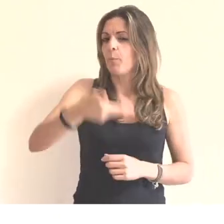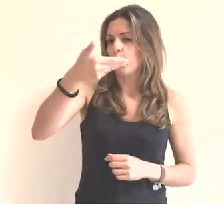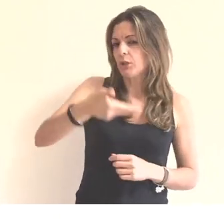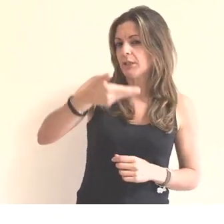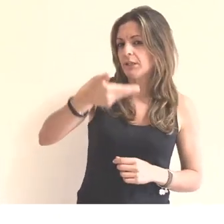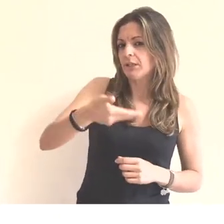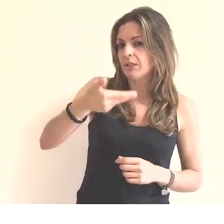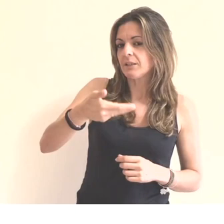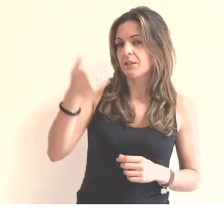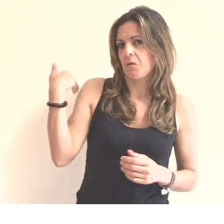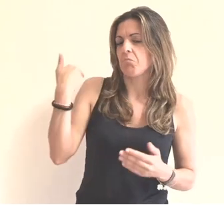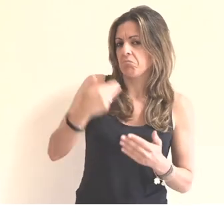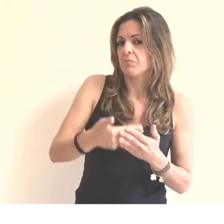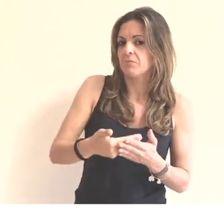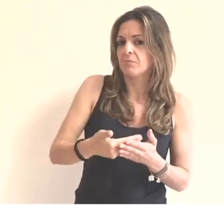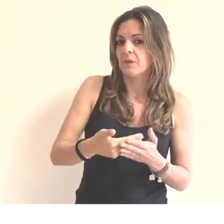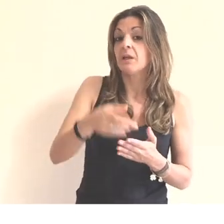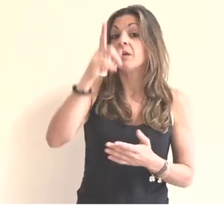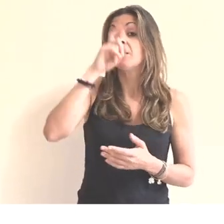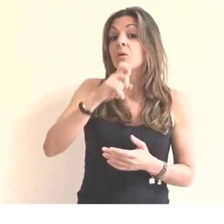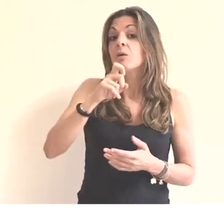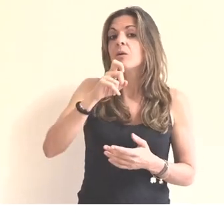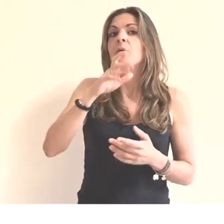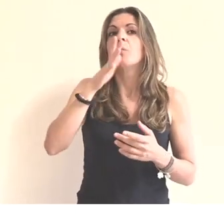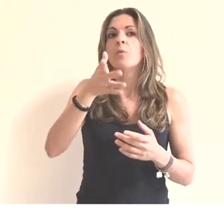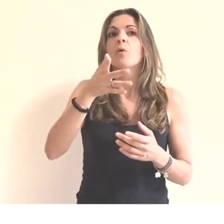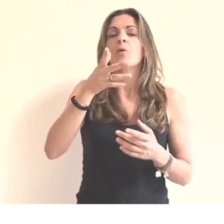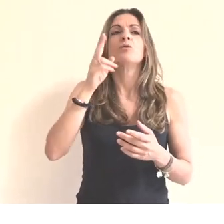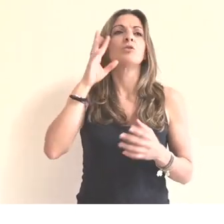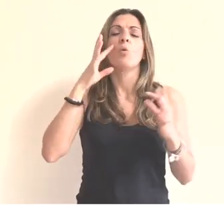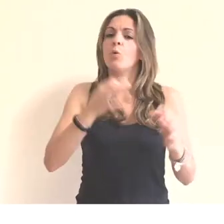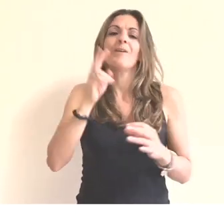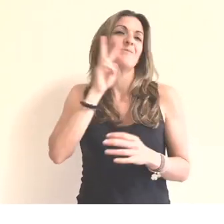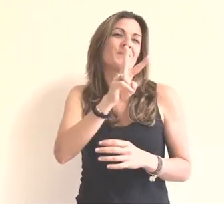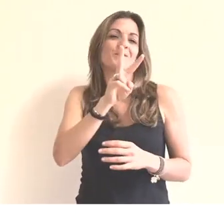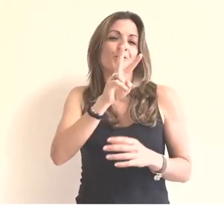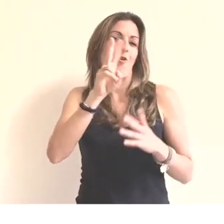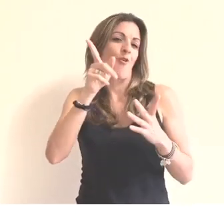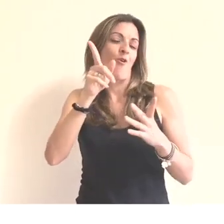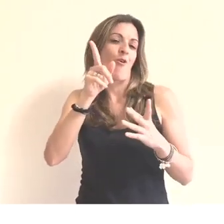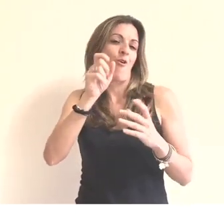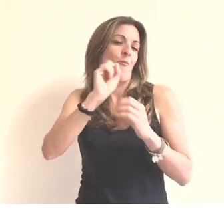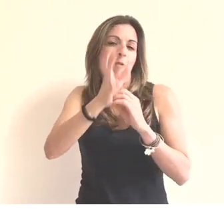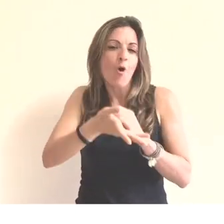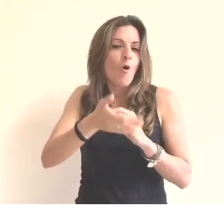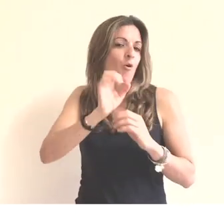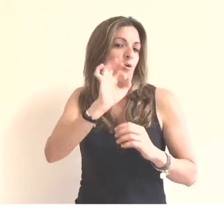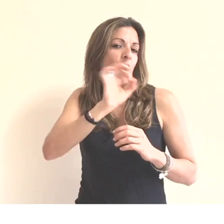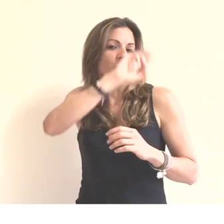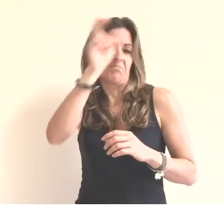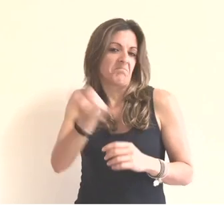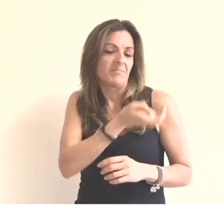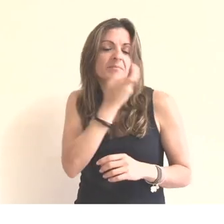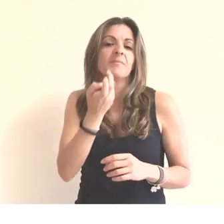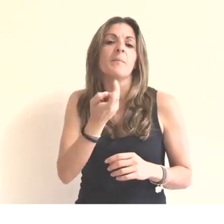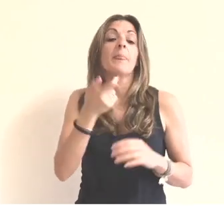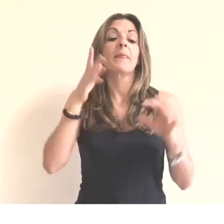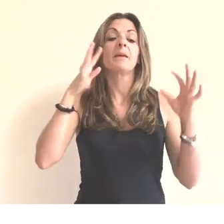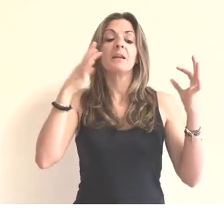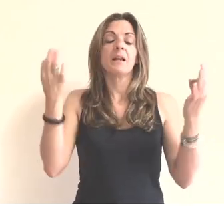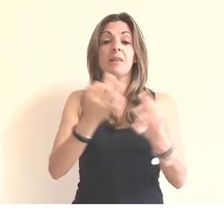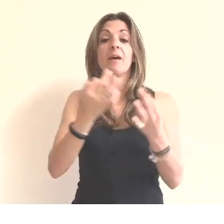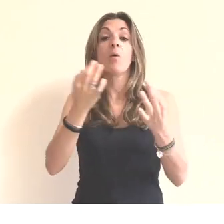muy conocido en estos últimos años, lo encontrarás en distintos posts, blogs, pero en